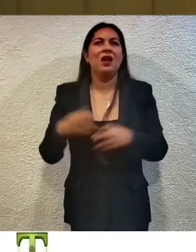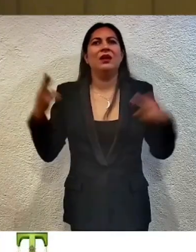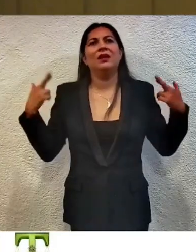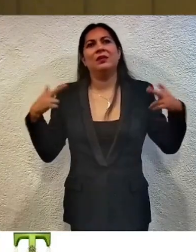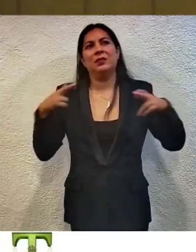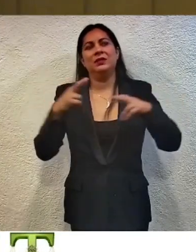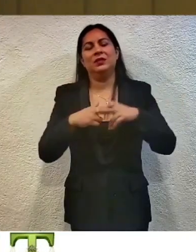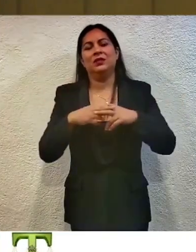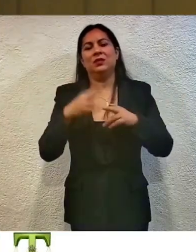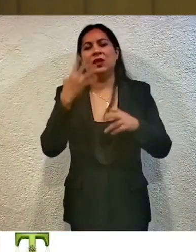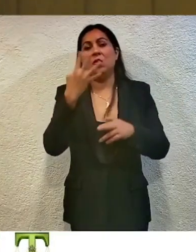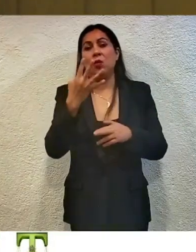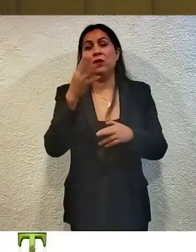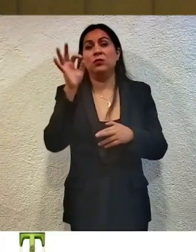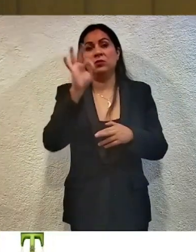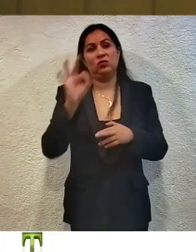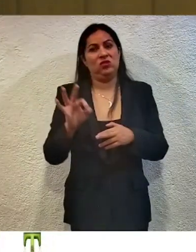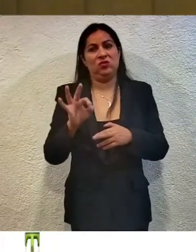sobrerepresentación de 4%.